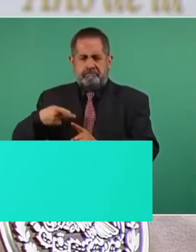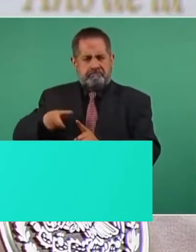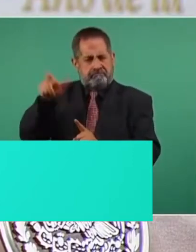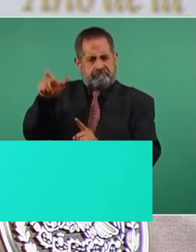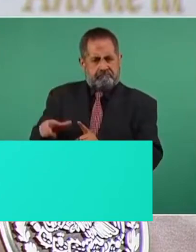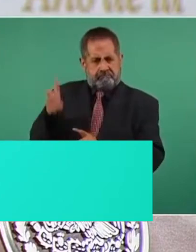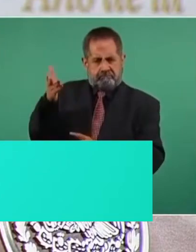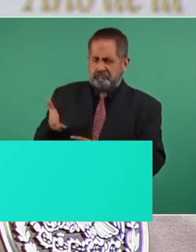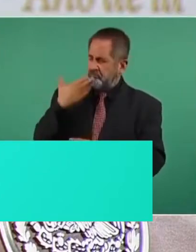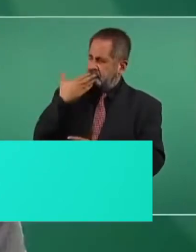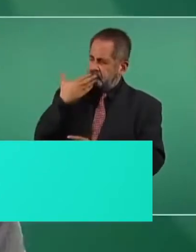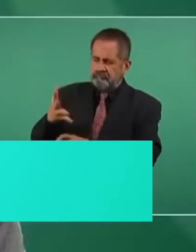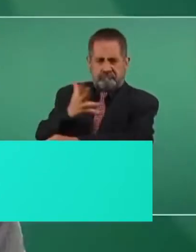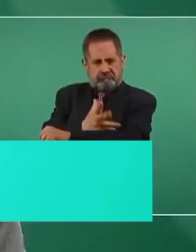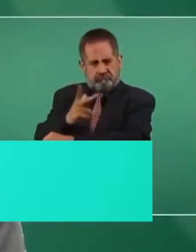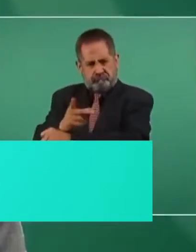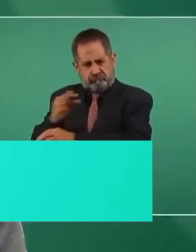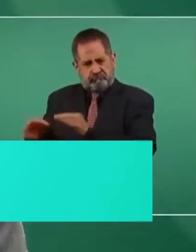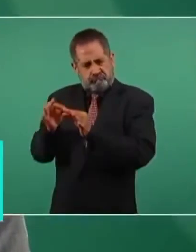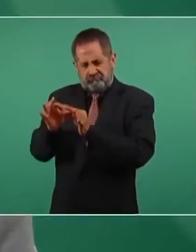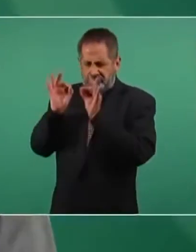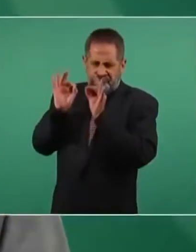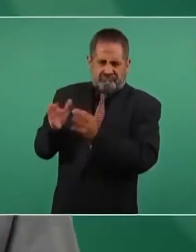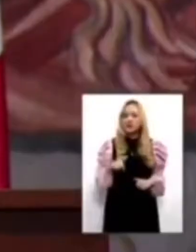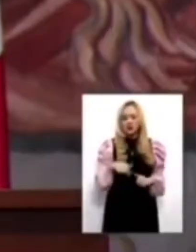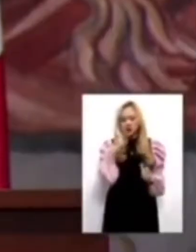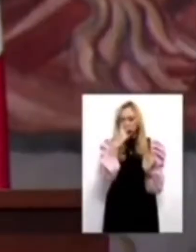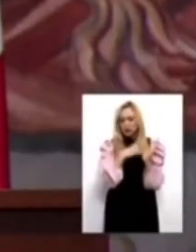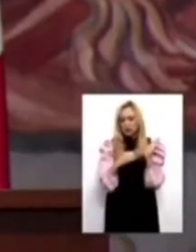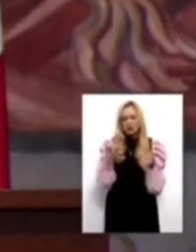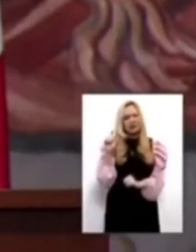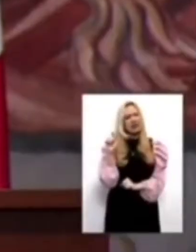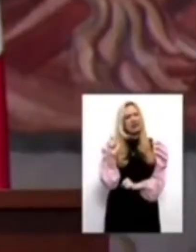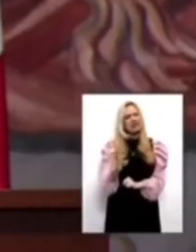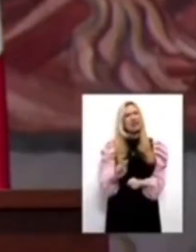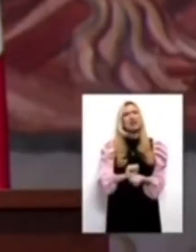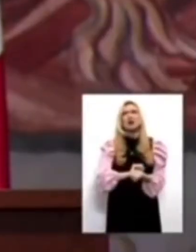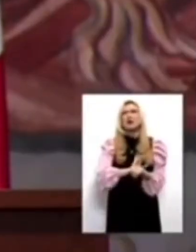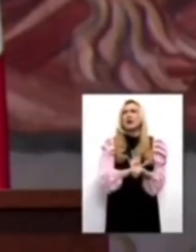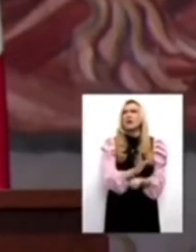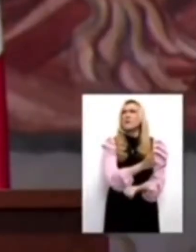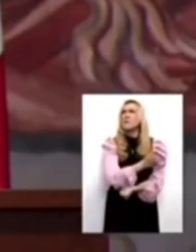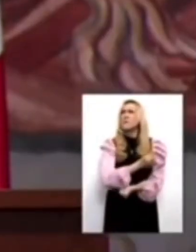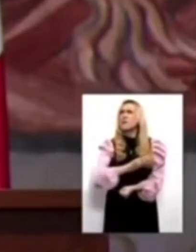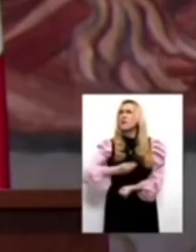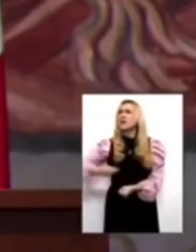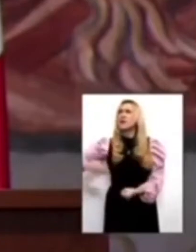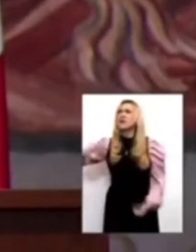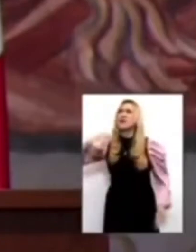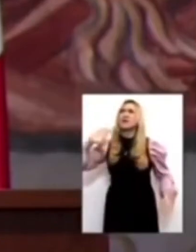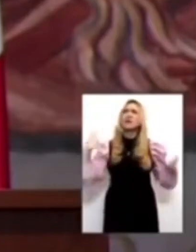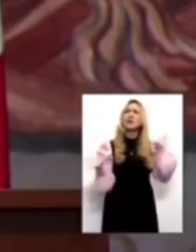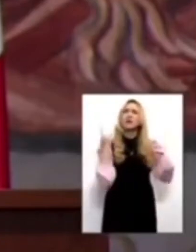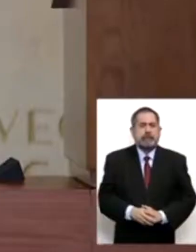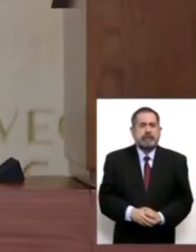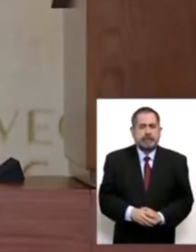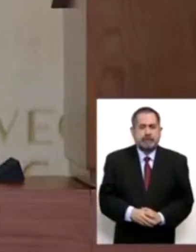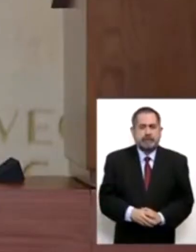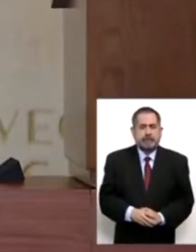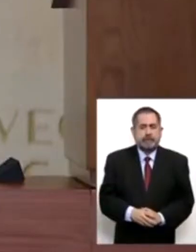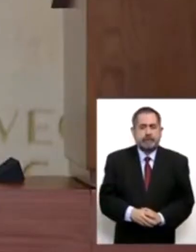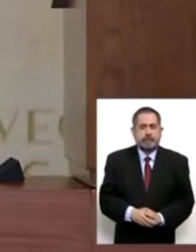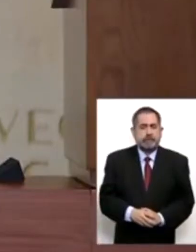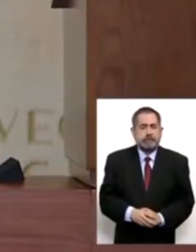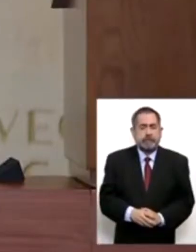honesta, que es la